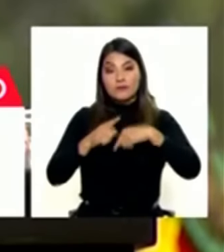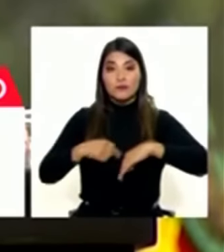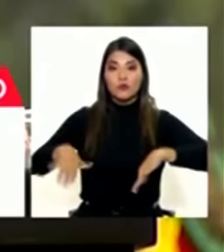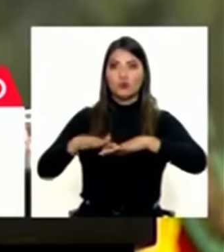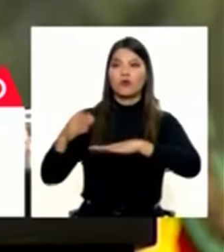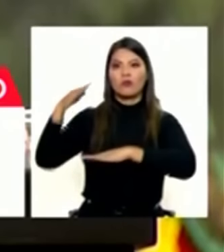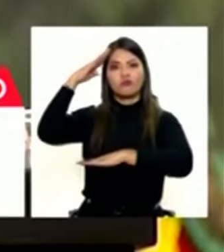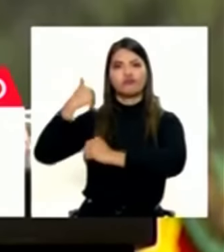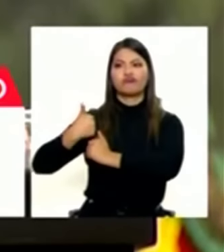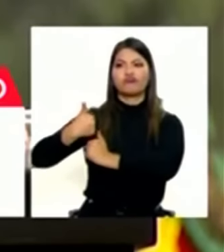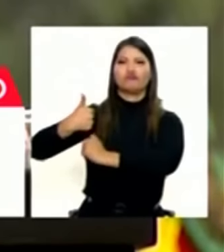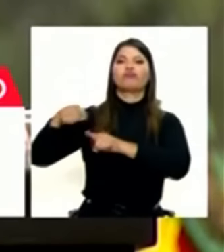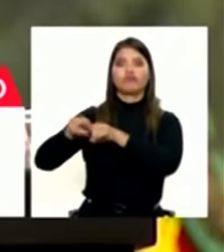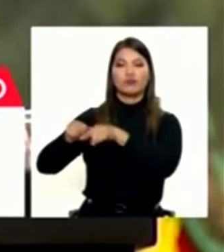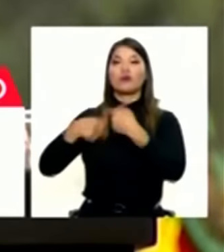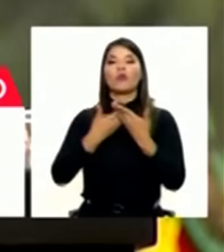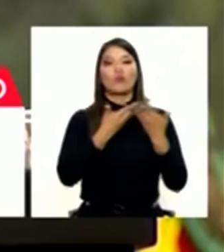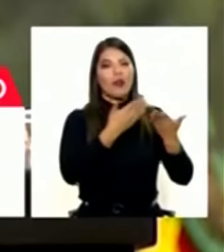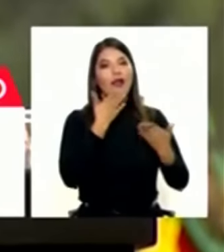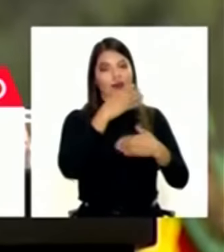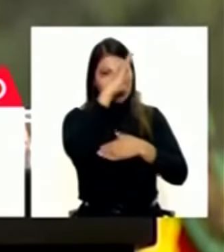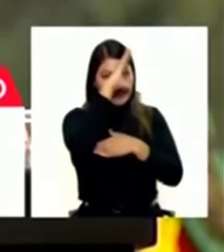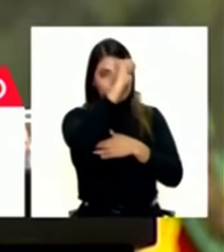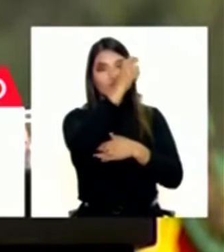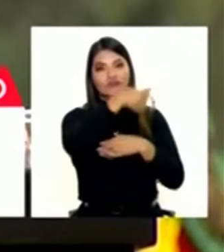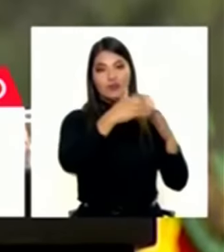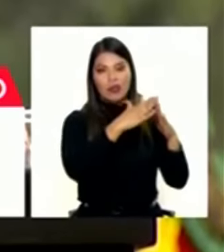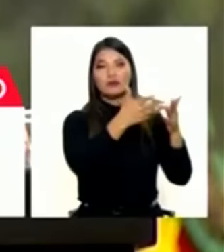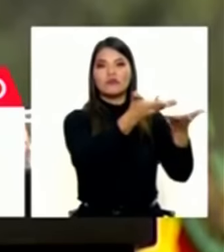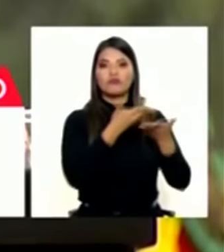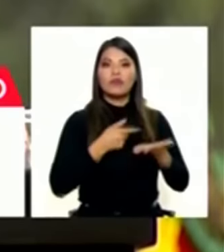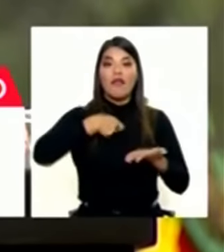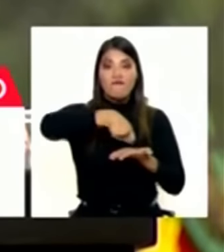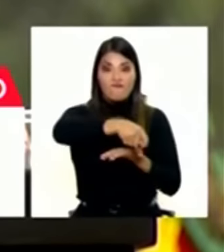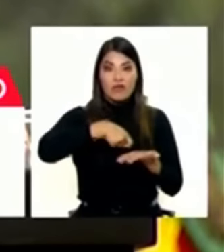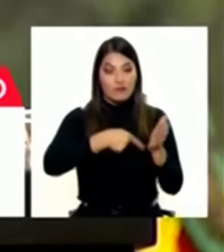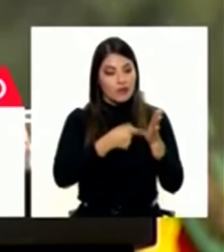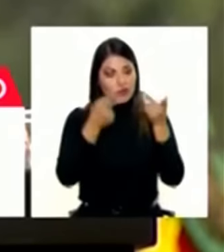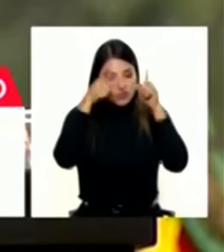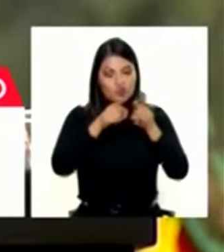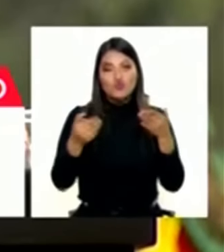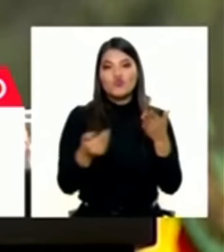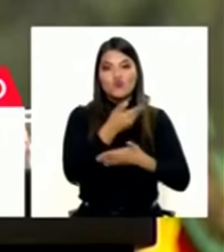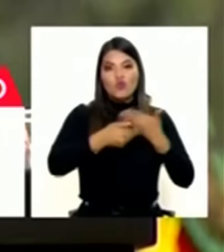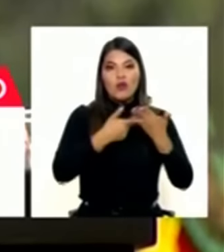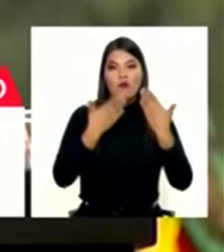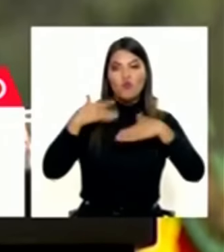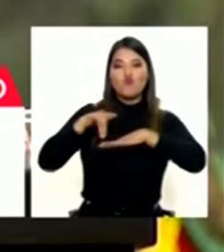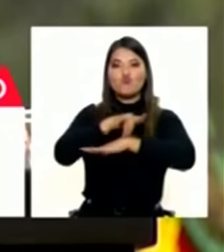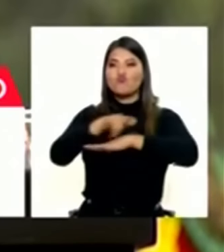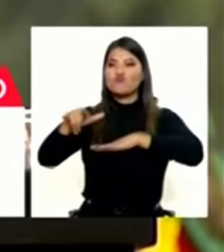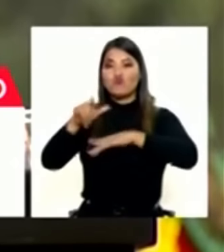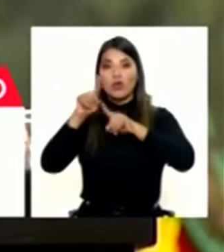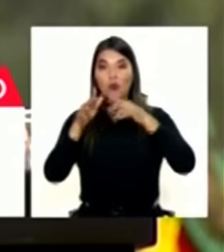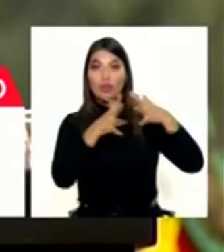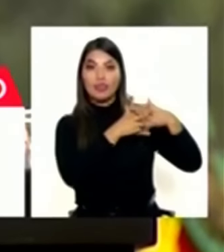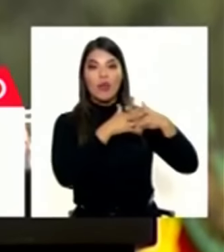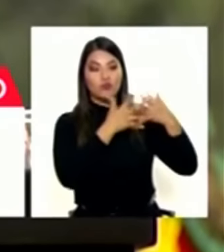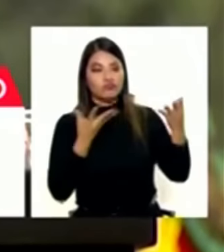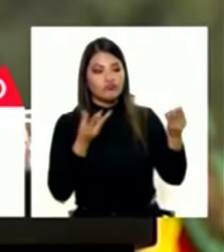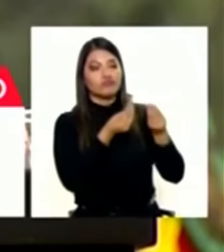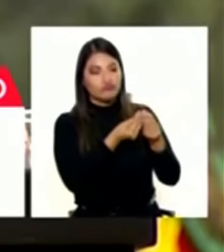institucional en apoyo a nuestra Cancillería para la firma del nuevo acuerdo de interceptación aérea con los Estados Unidos